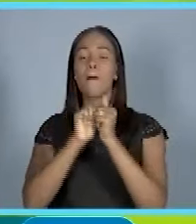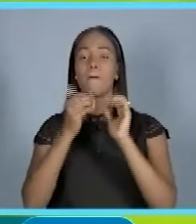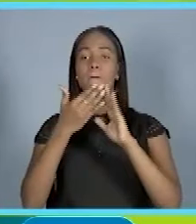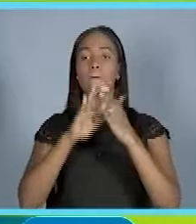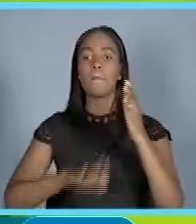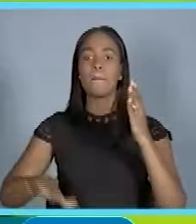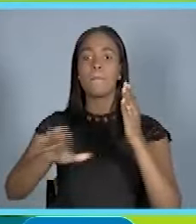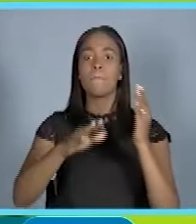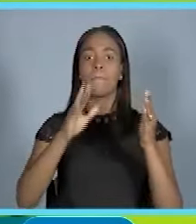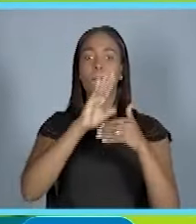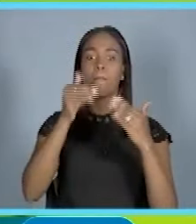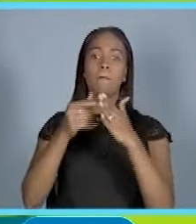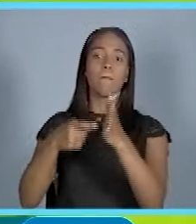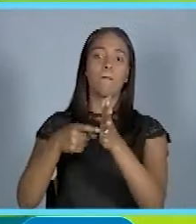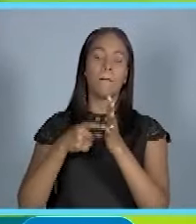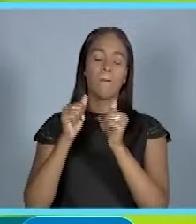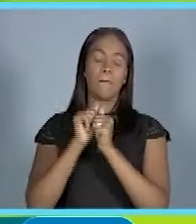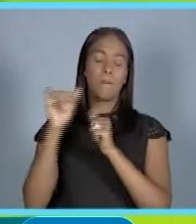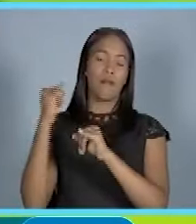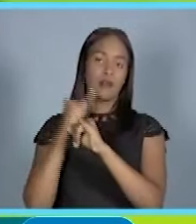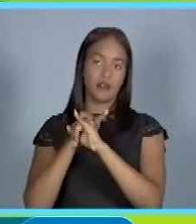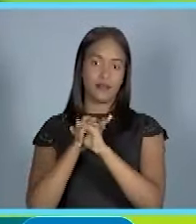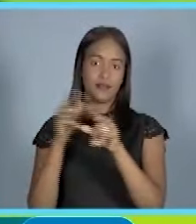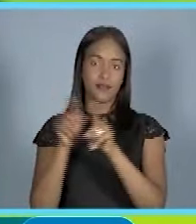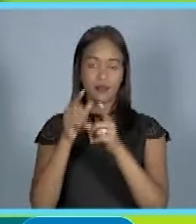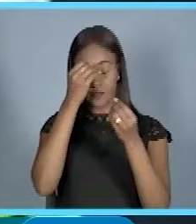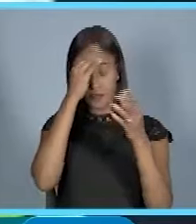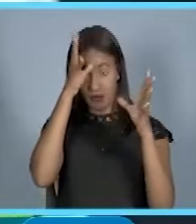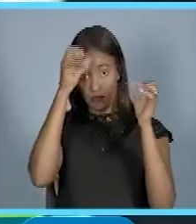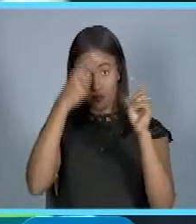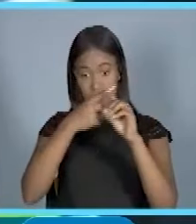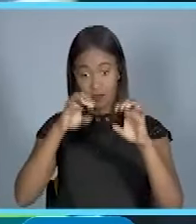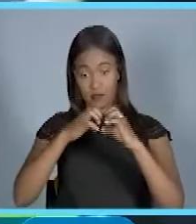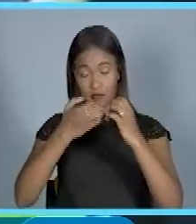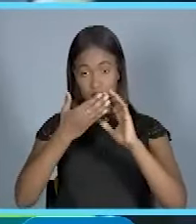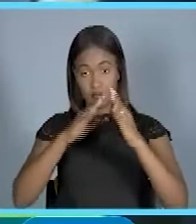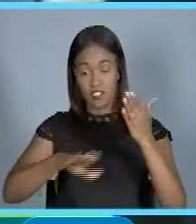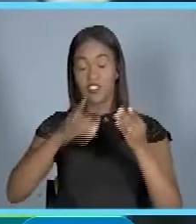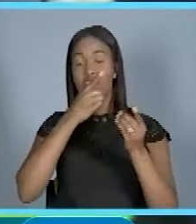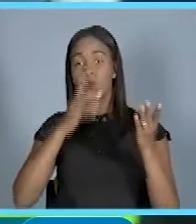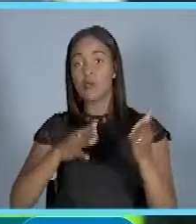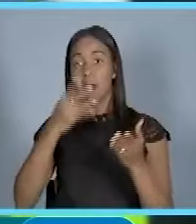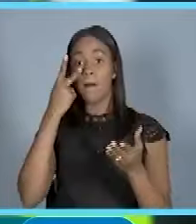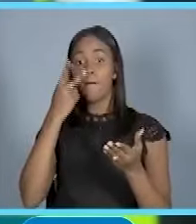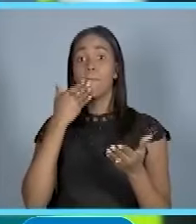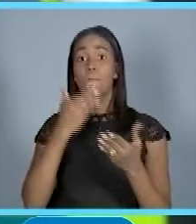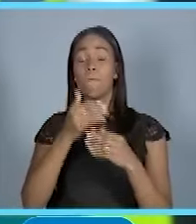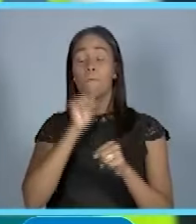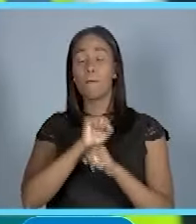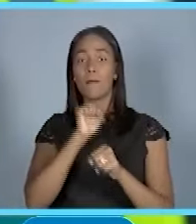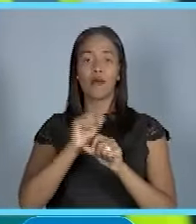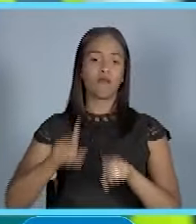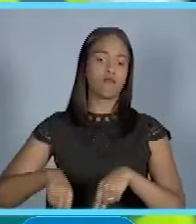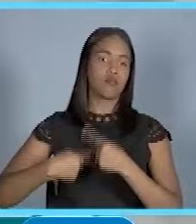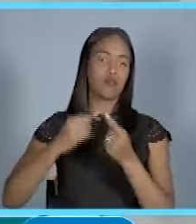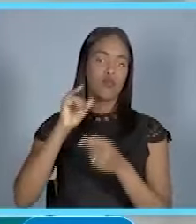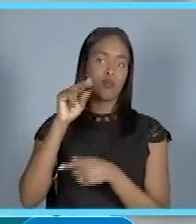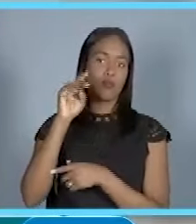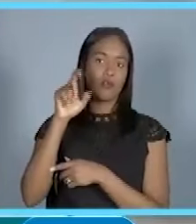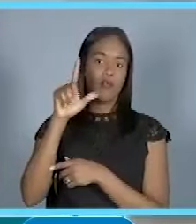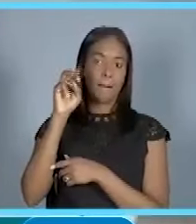alcaldías los requerimientos del organismo. Asimismo, el presidente de la Liga Municipal Dominicana reconoció el trabajo que realiza Juan Manuel